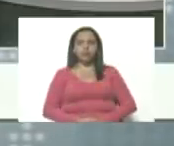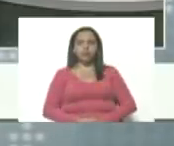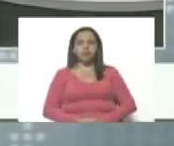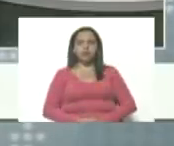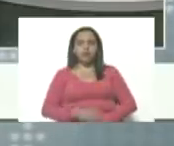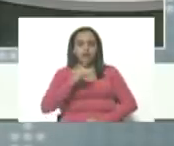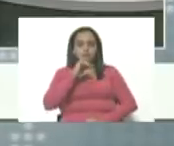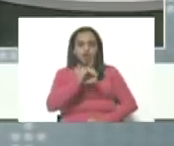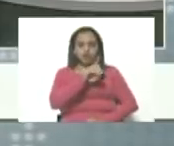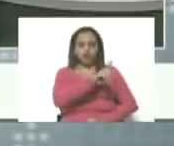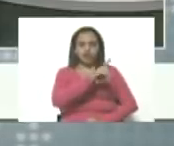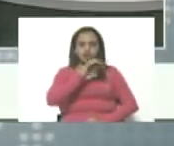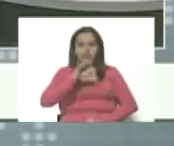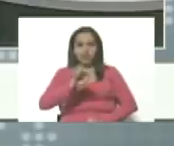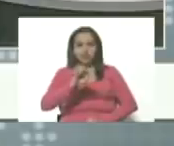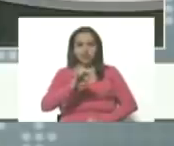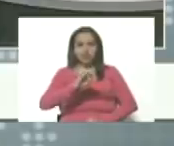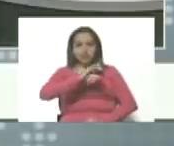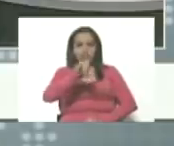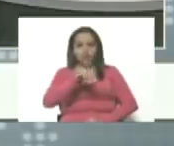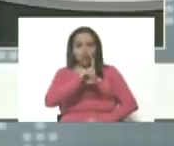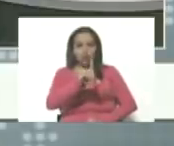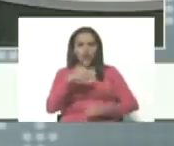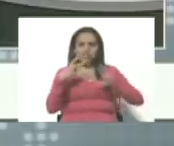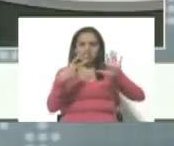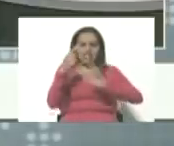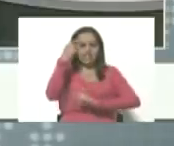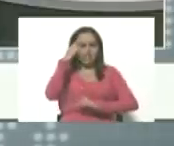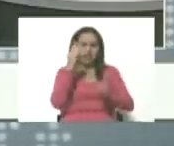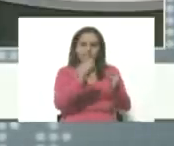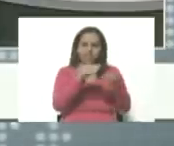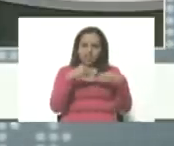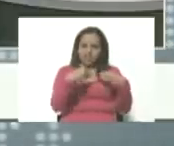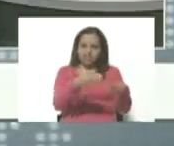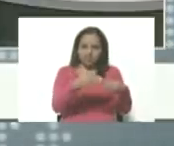del lunes 13 de julio los 7 días de flexibilización, ¿verdad?